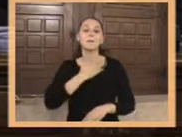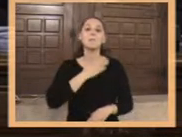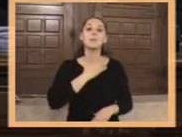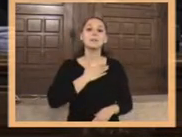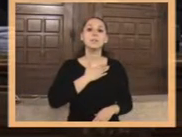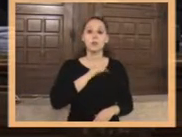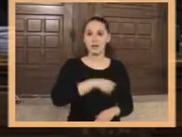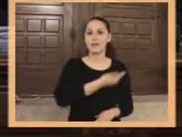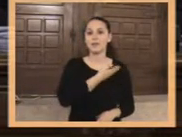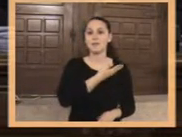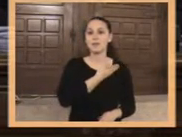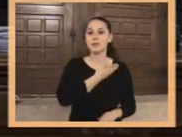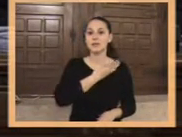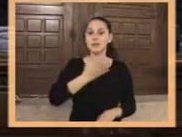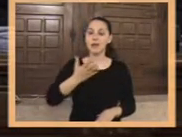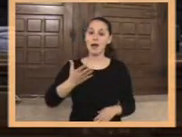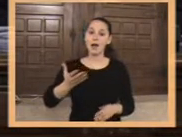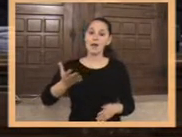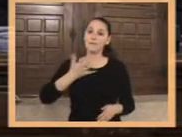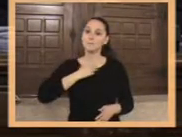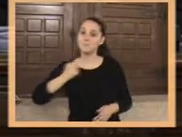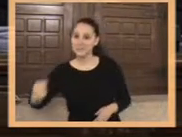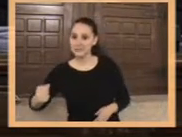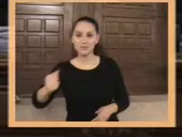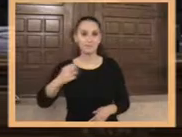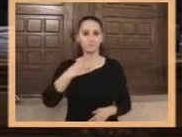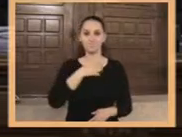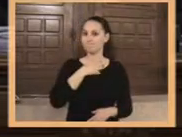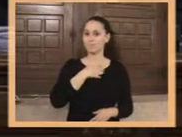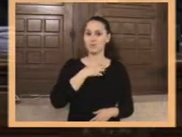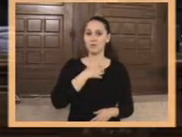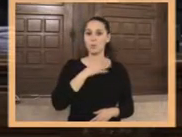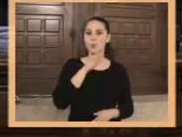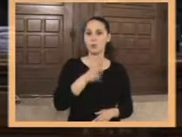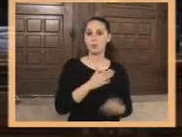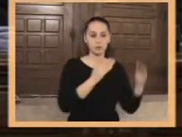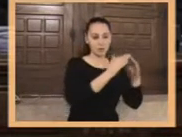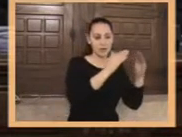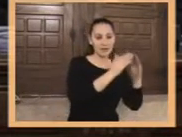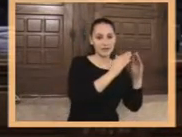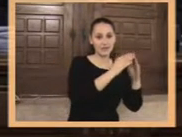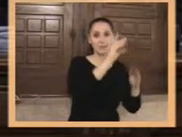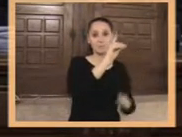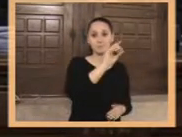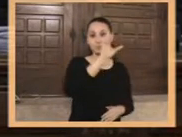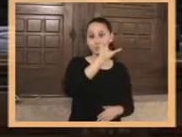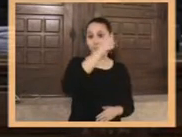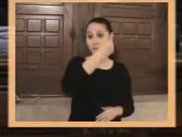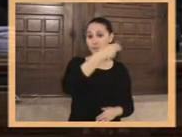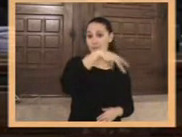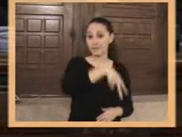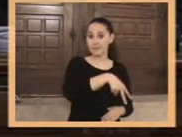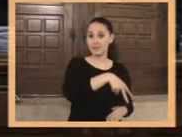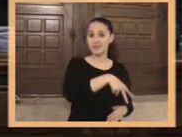municipal. Entonces, lo que hizo fue la Casa del DEAN también adherirla al servicio de archivo. Ya lo